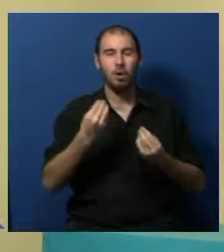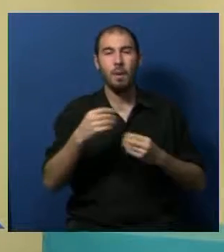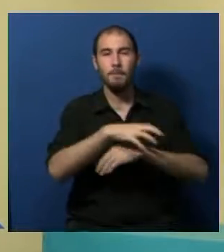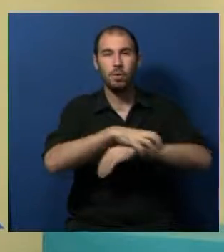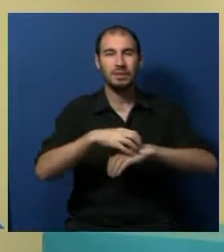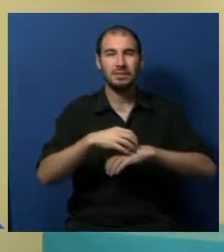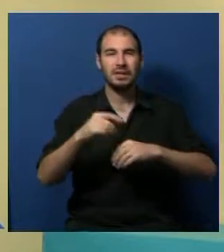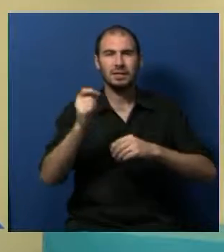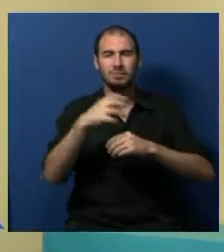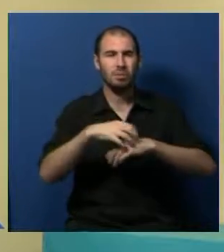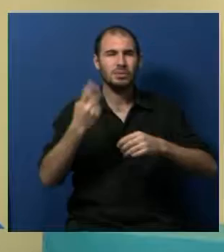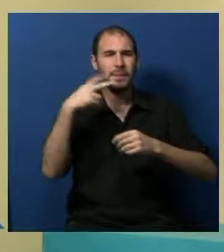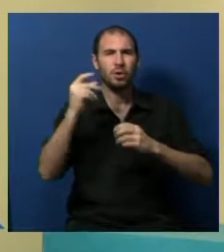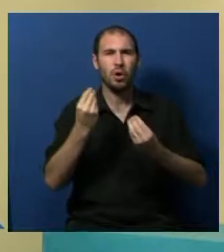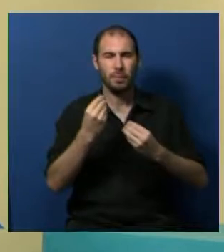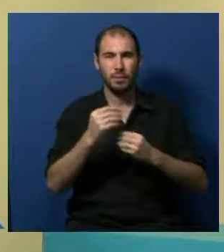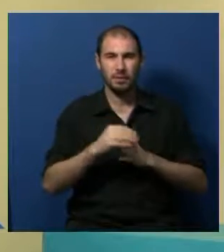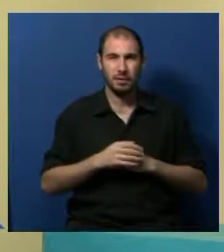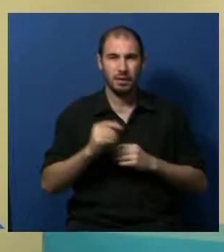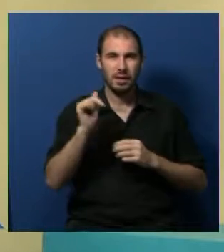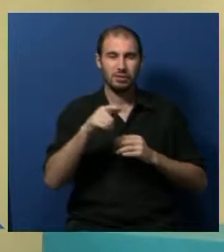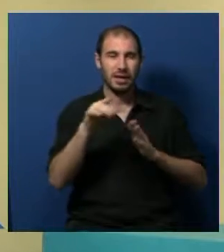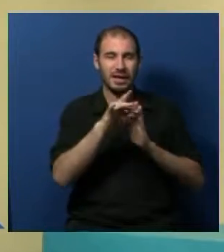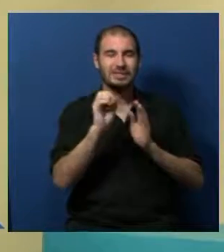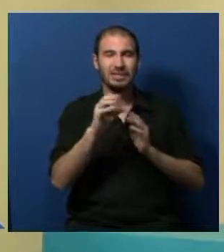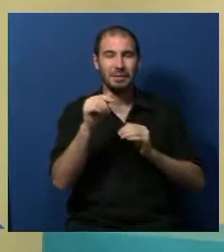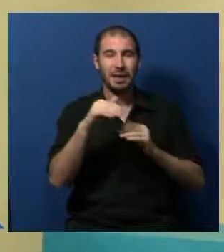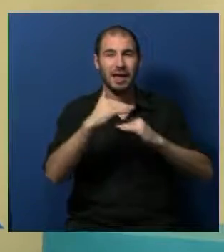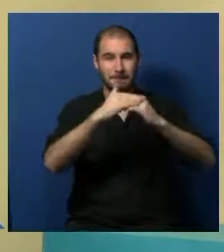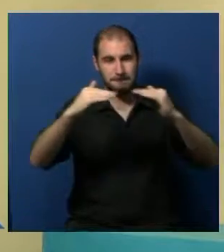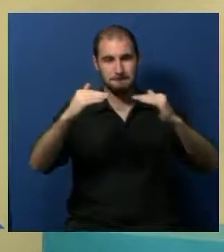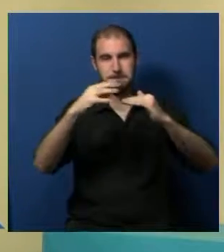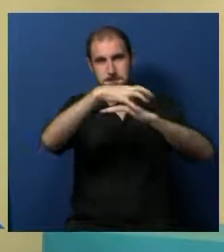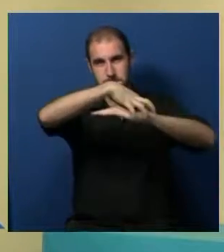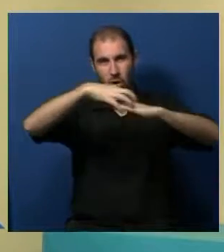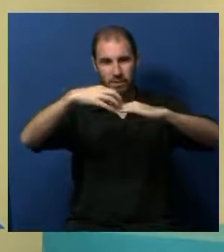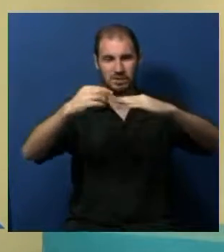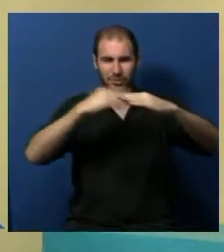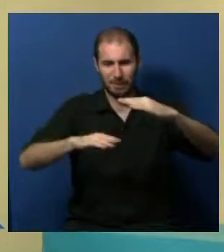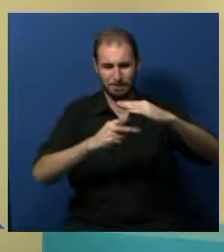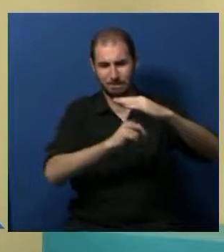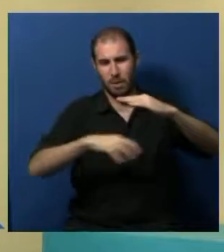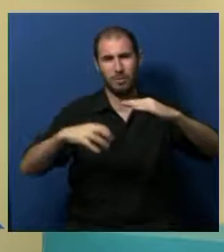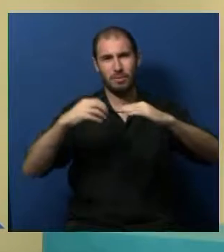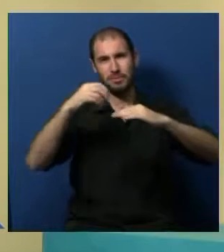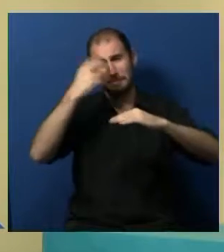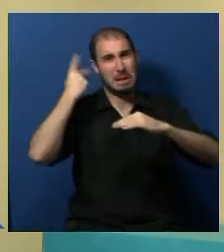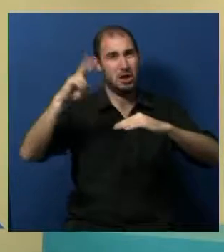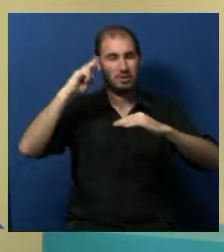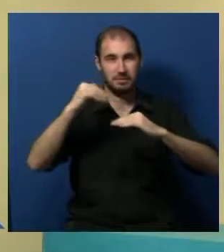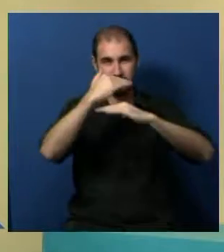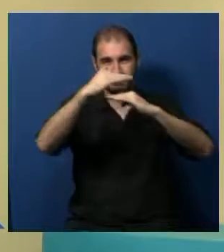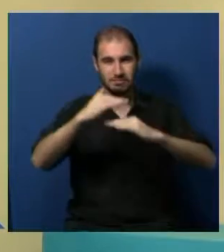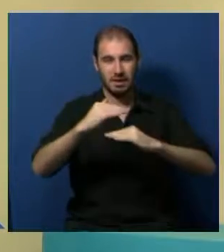la pobreza y la indigencia? Básicamente nosotros utilizamos lo que se llama la línea de pobreza y la línea de indigencia. Estas dos líneas han